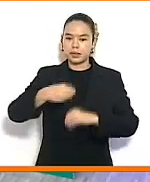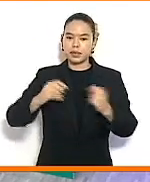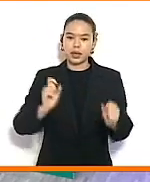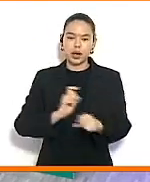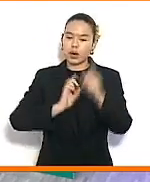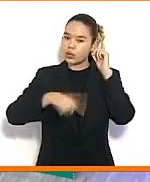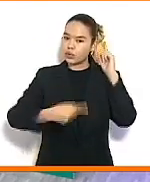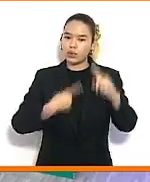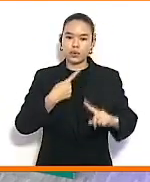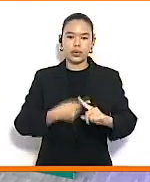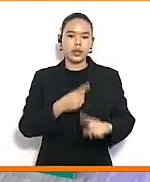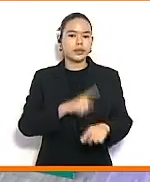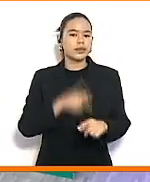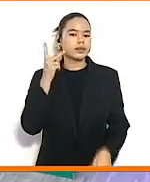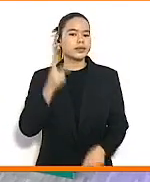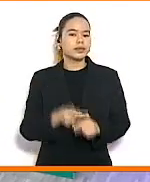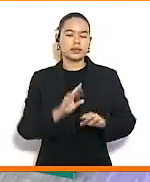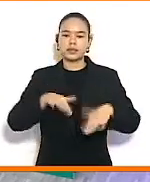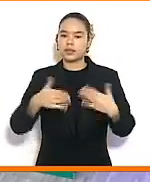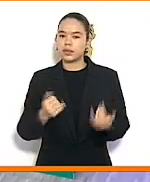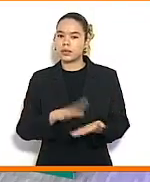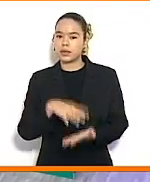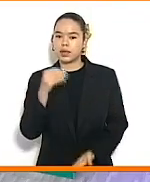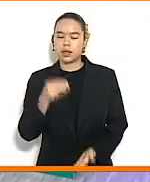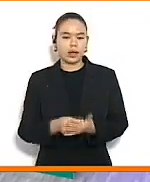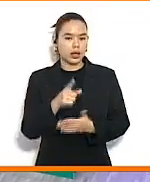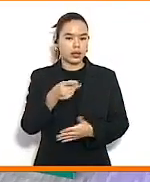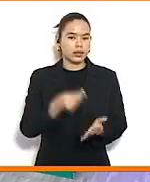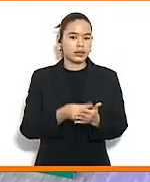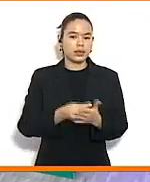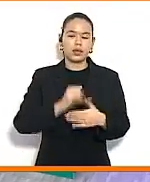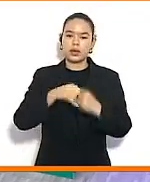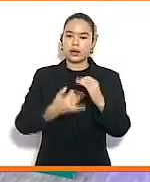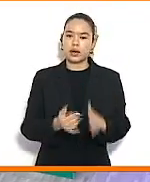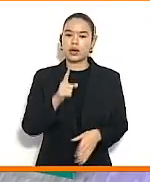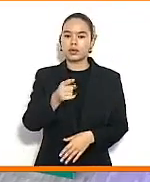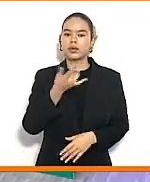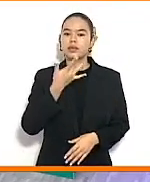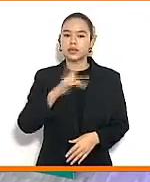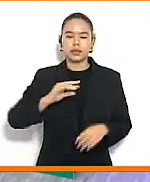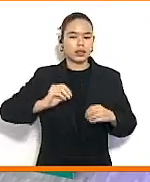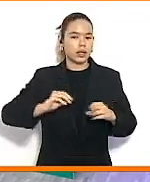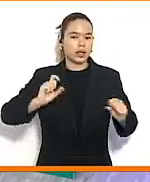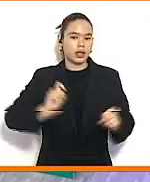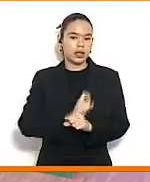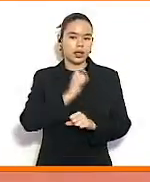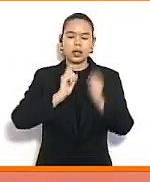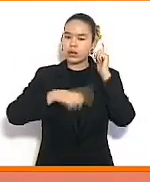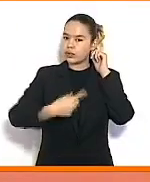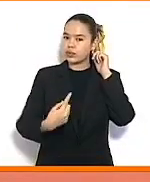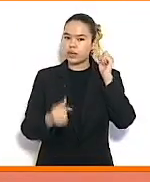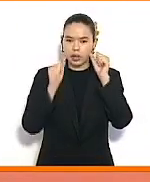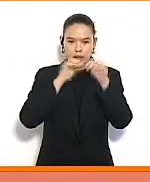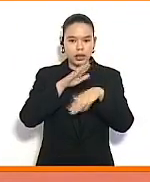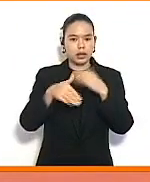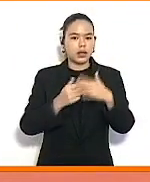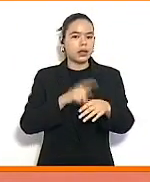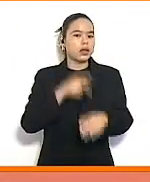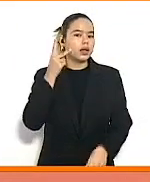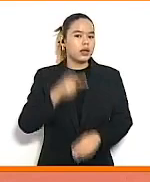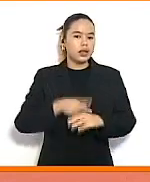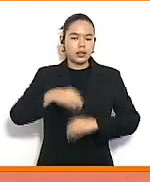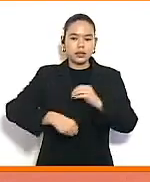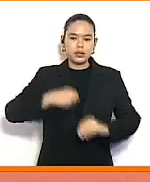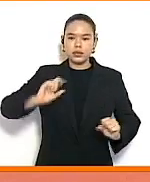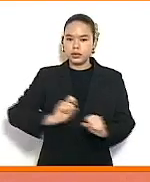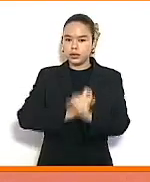MultiX, vamos a saber cómo vas a multiplicar tu dinero, jugador. Si eres un afortunado ganador en diario, atento, porque esa esfera favorecida en su